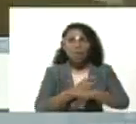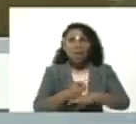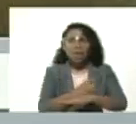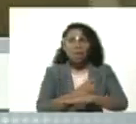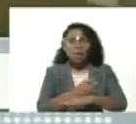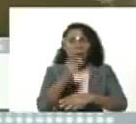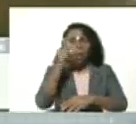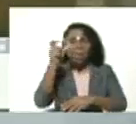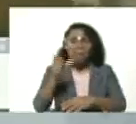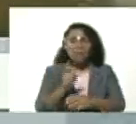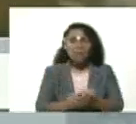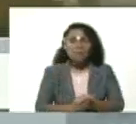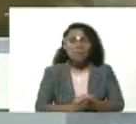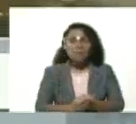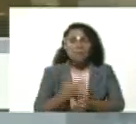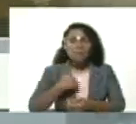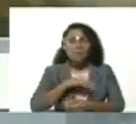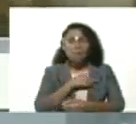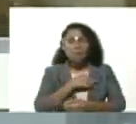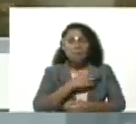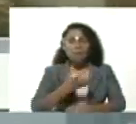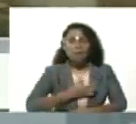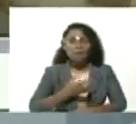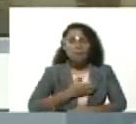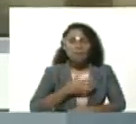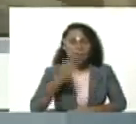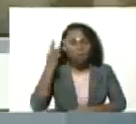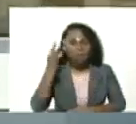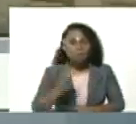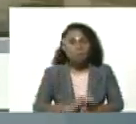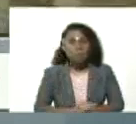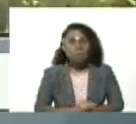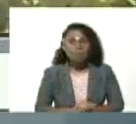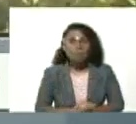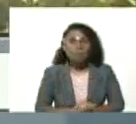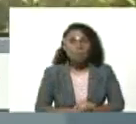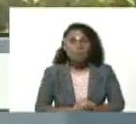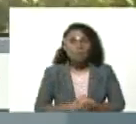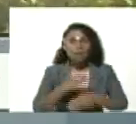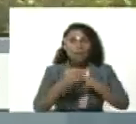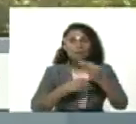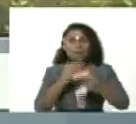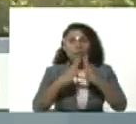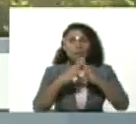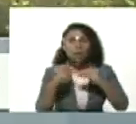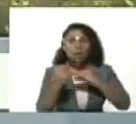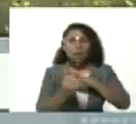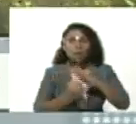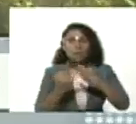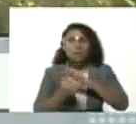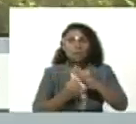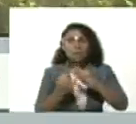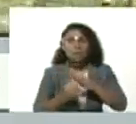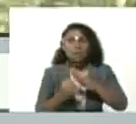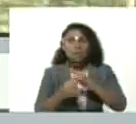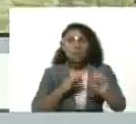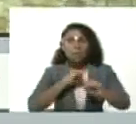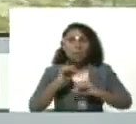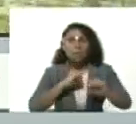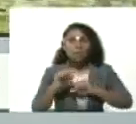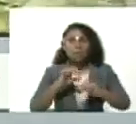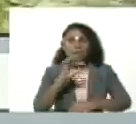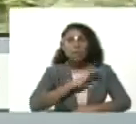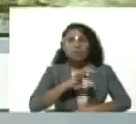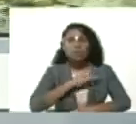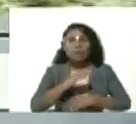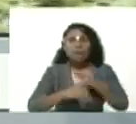Carrizales Rengifo y nuestra alcaldesa Ofelia Padrón, contando con todas las instituciones y movimientos sociales